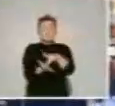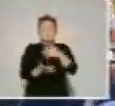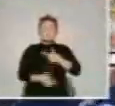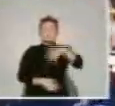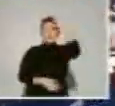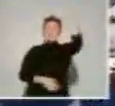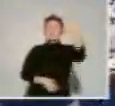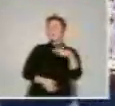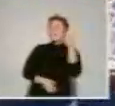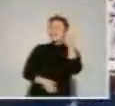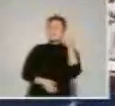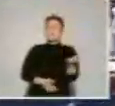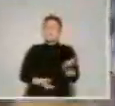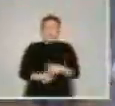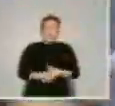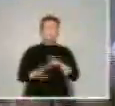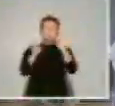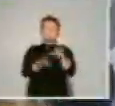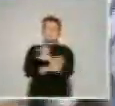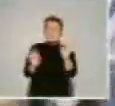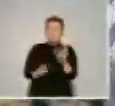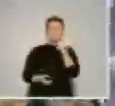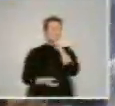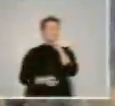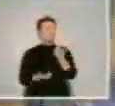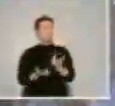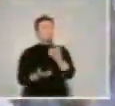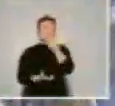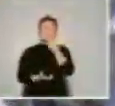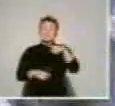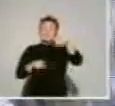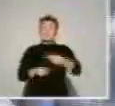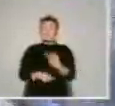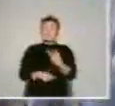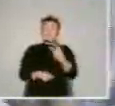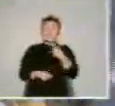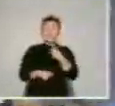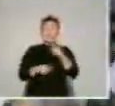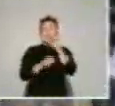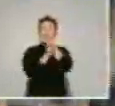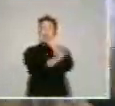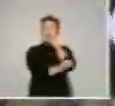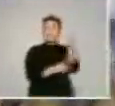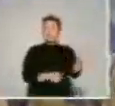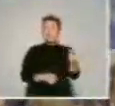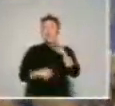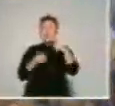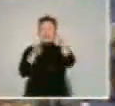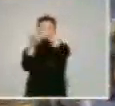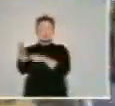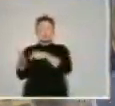de la reina Isabel, qué hubiera pasado si no aparece la mano de un tal Diego en el